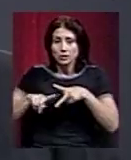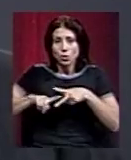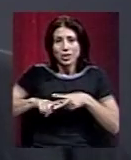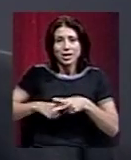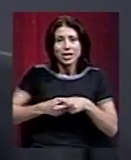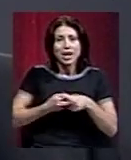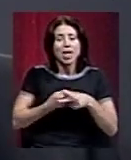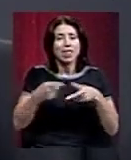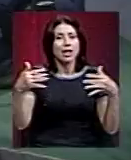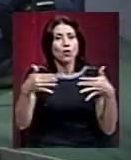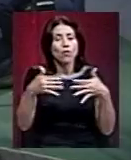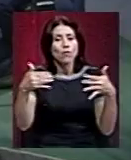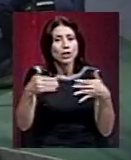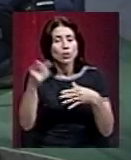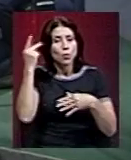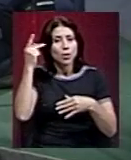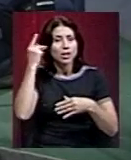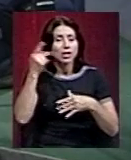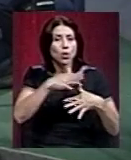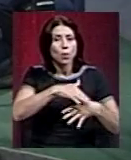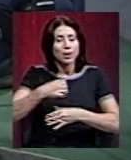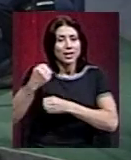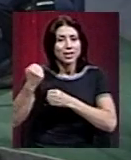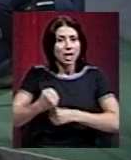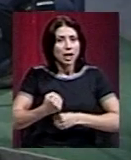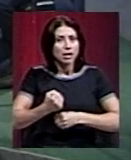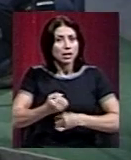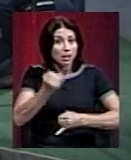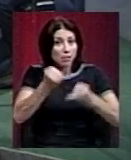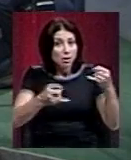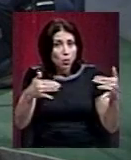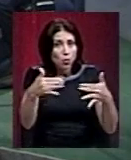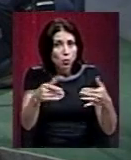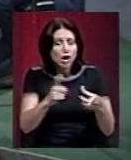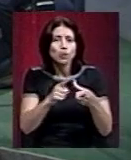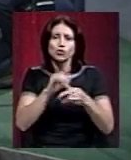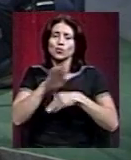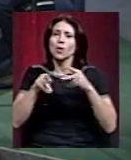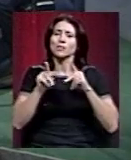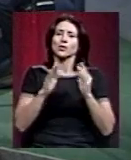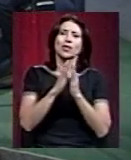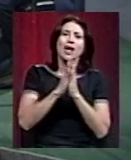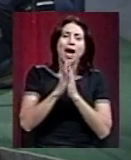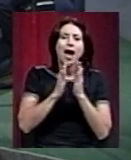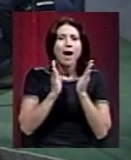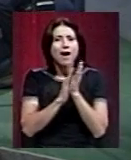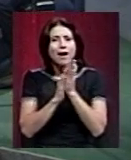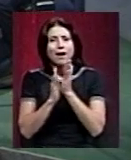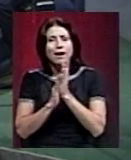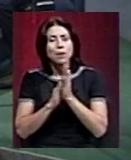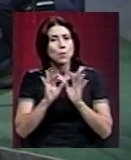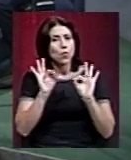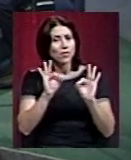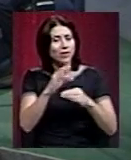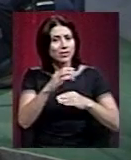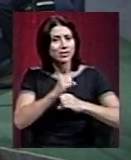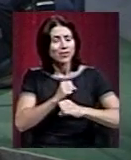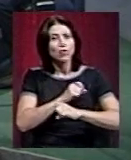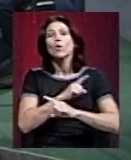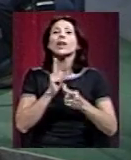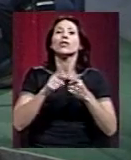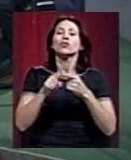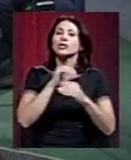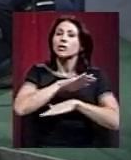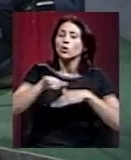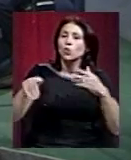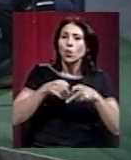político-militar, cesó. Eso fue muy bien recibido por la población, y por ahí, sobre todo los detentadores del poder por